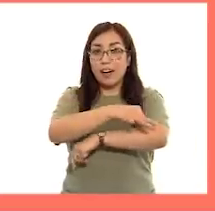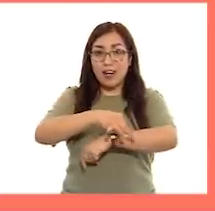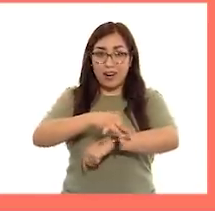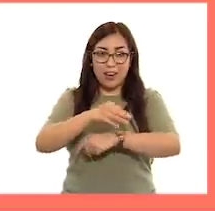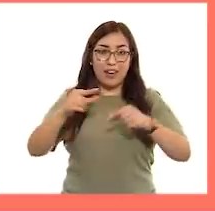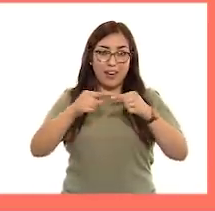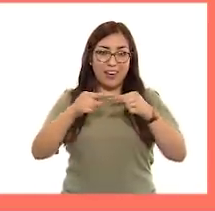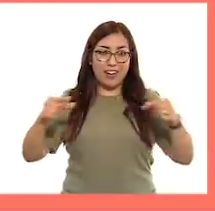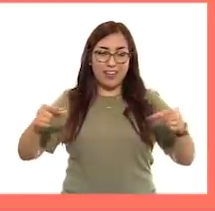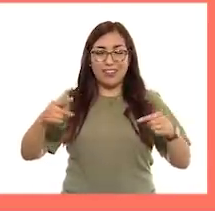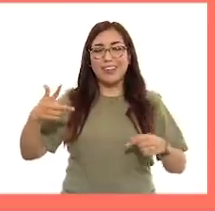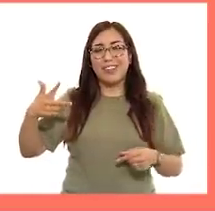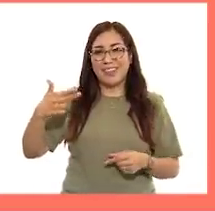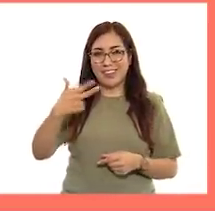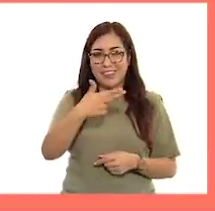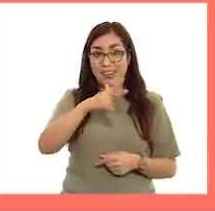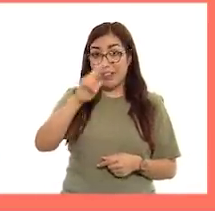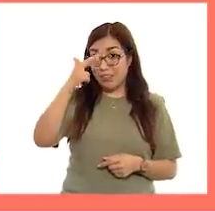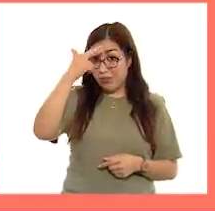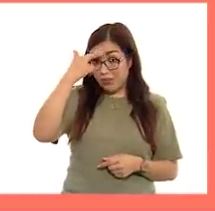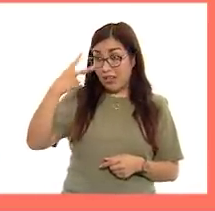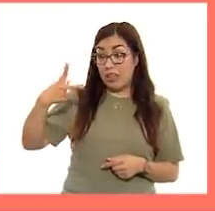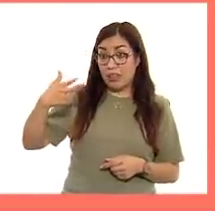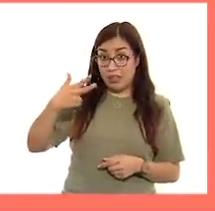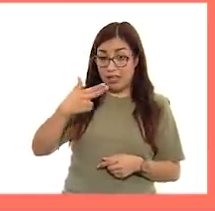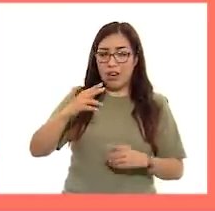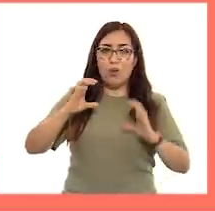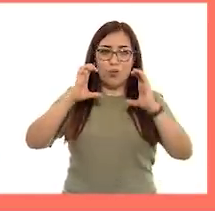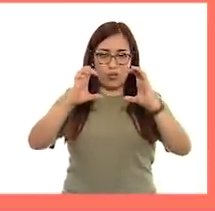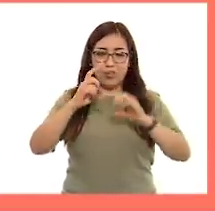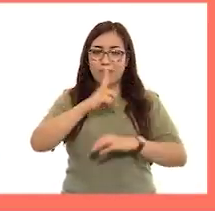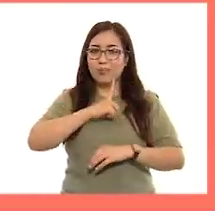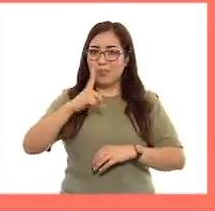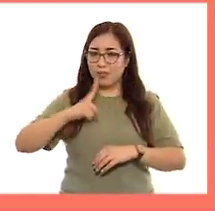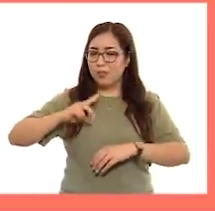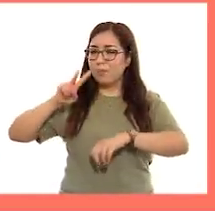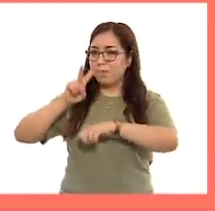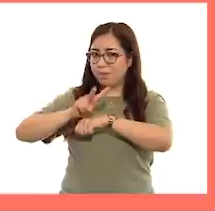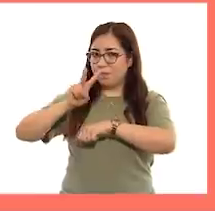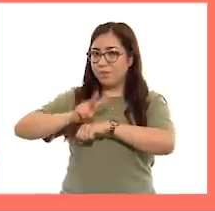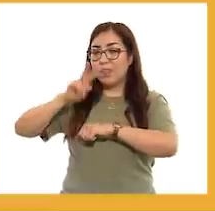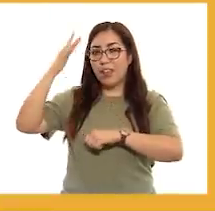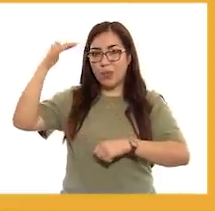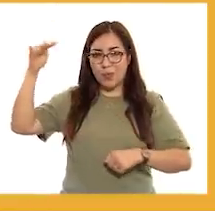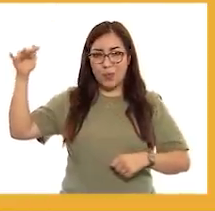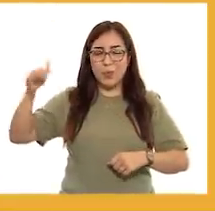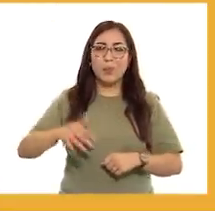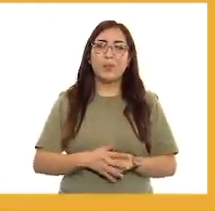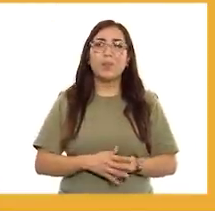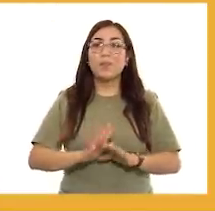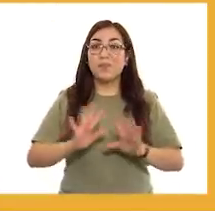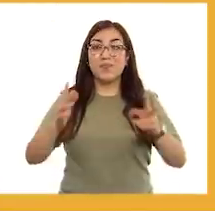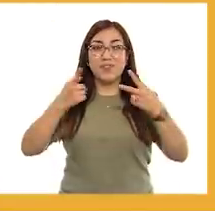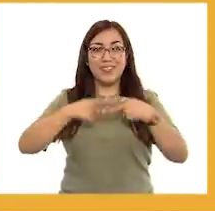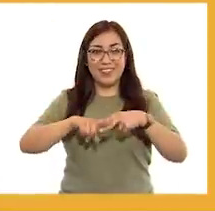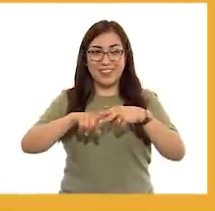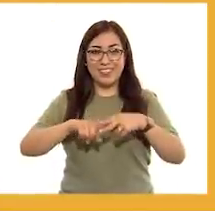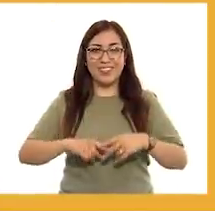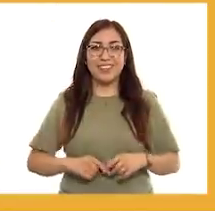y tijeras. Recuerda que la manipulación de estas debe estar supervisada por un adulto.